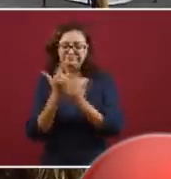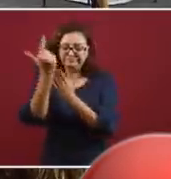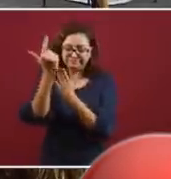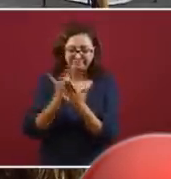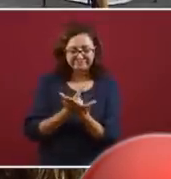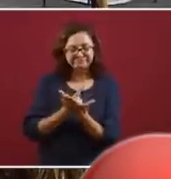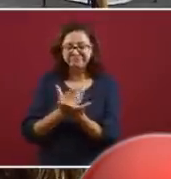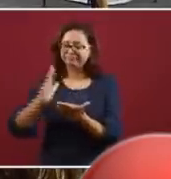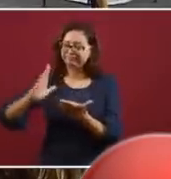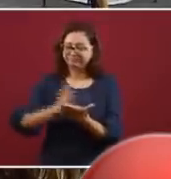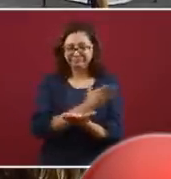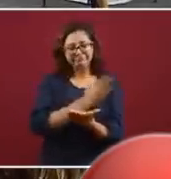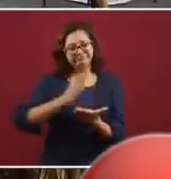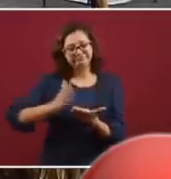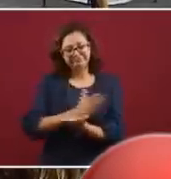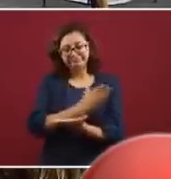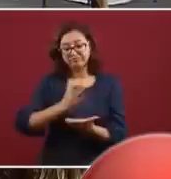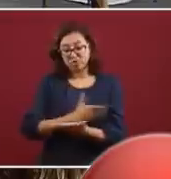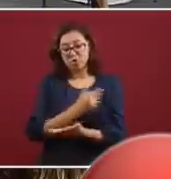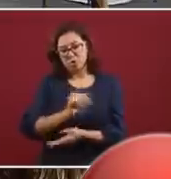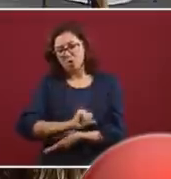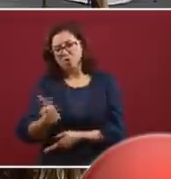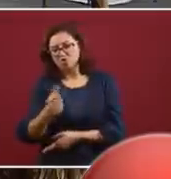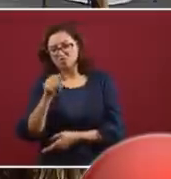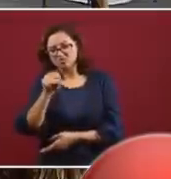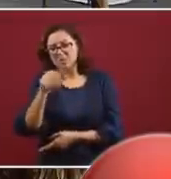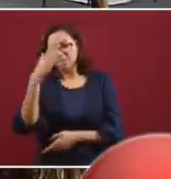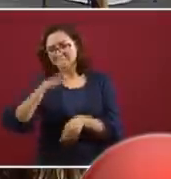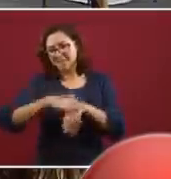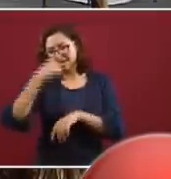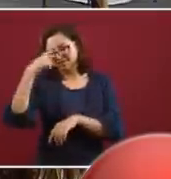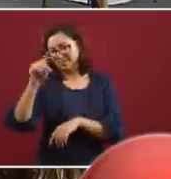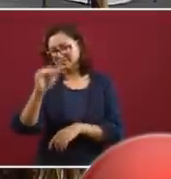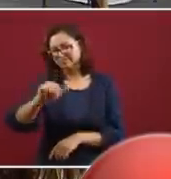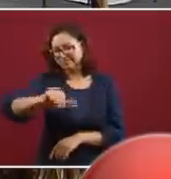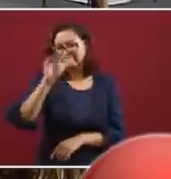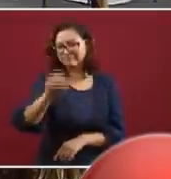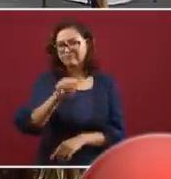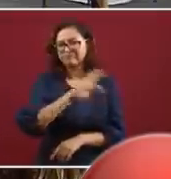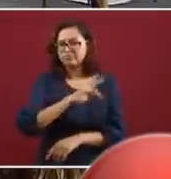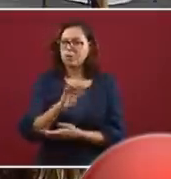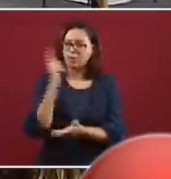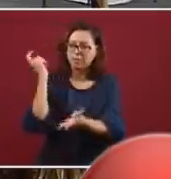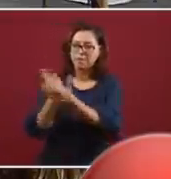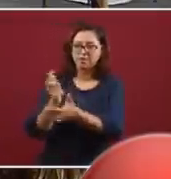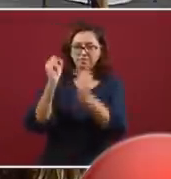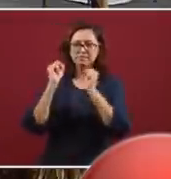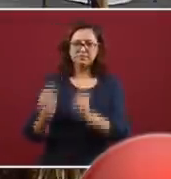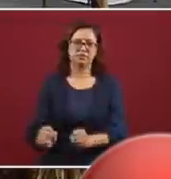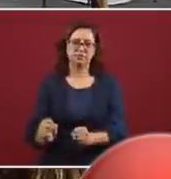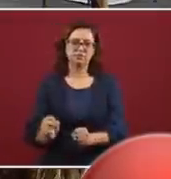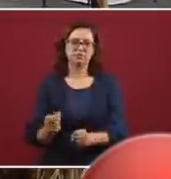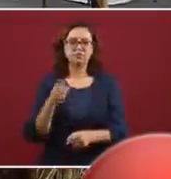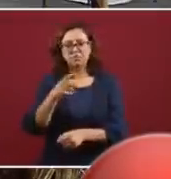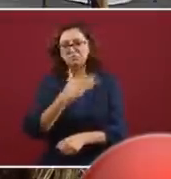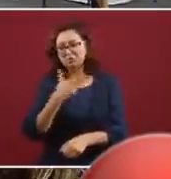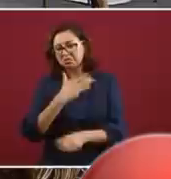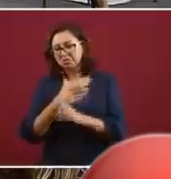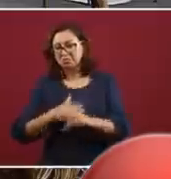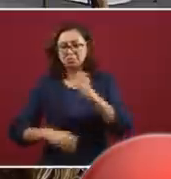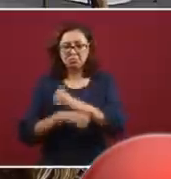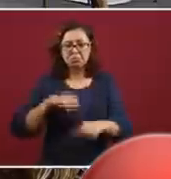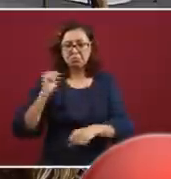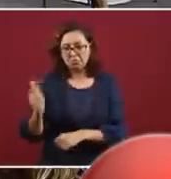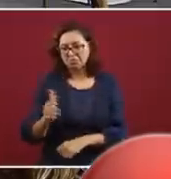ya enfocarse a la cartera que sea cobrable, que tenga bienes, que sea susceptible de poder aplicar